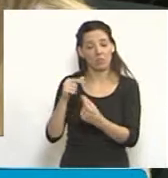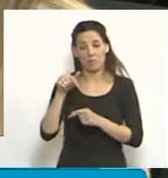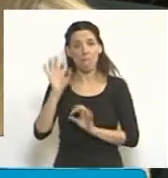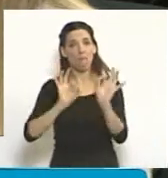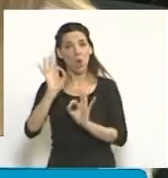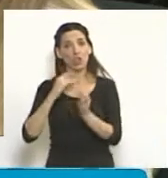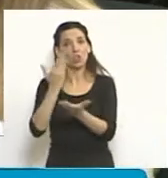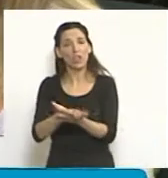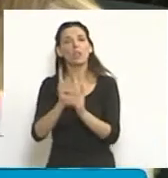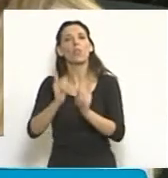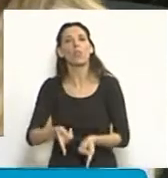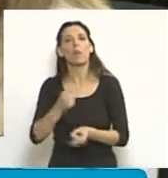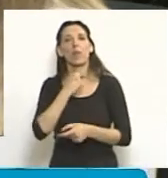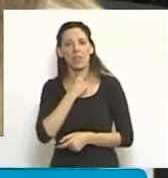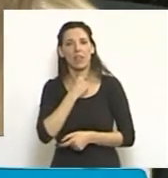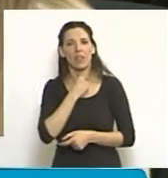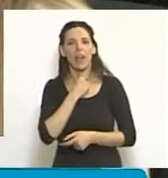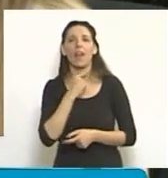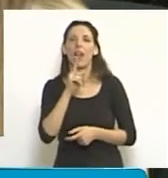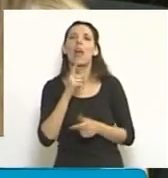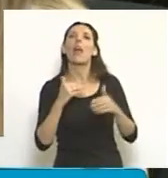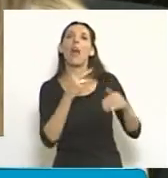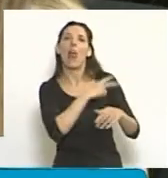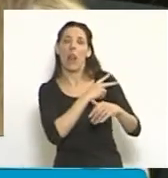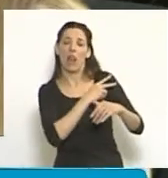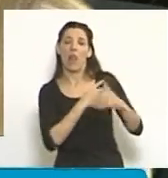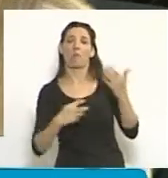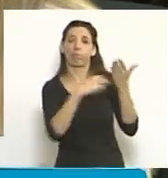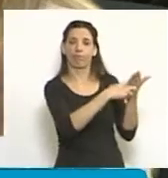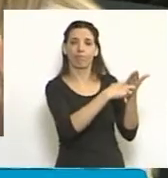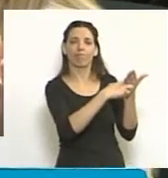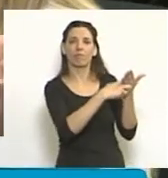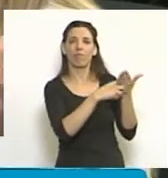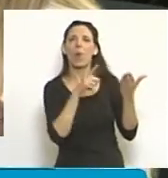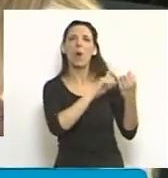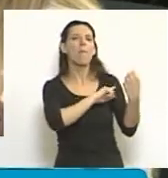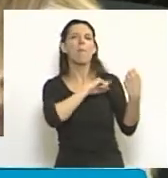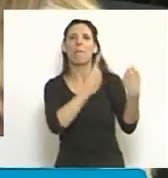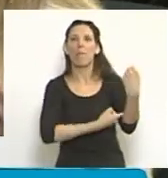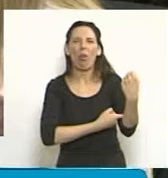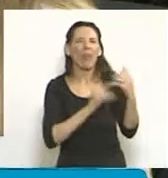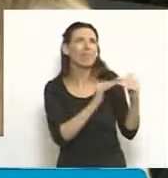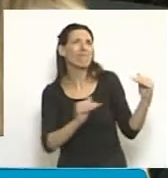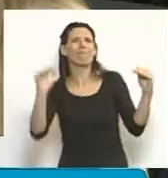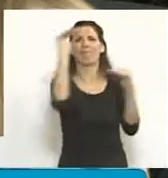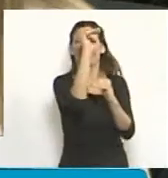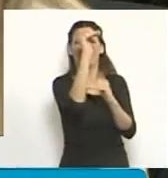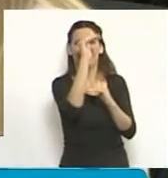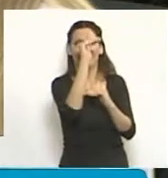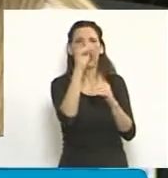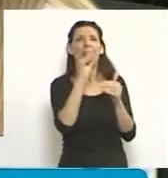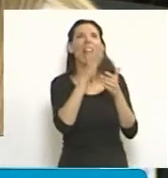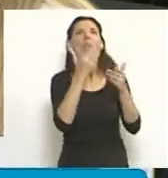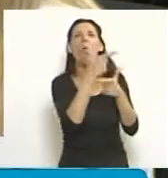también es impulsar en la Procuración General de la Nación un poder absolutamente ilimitado, valga